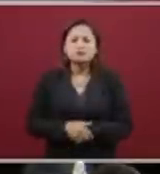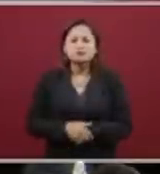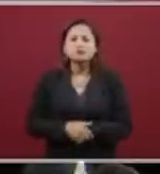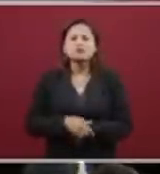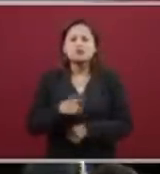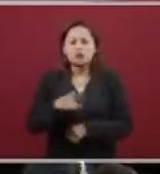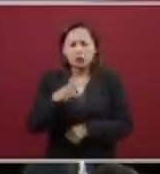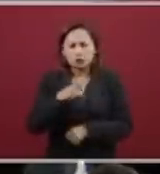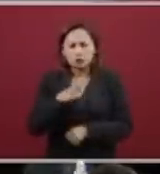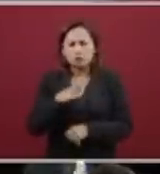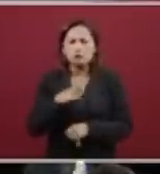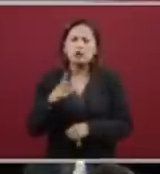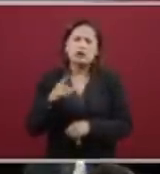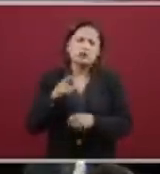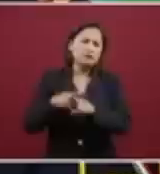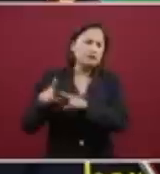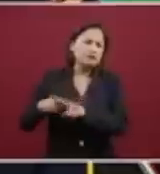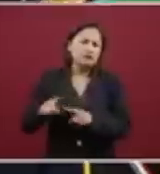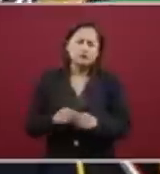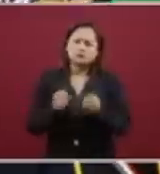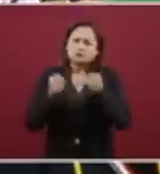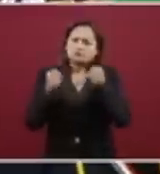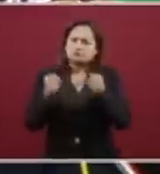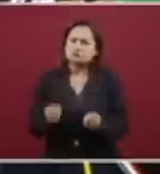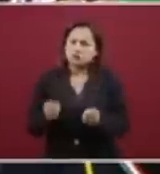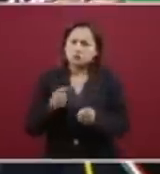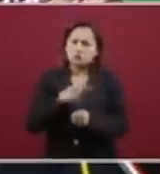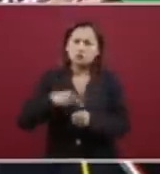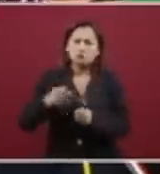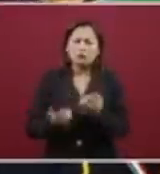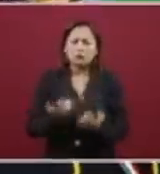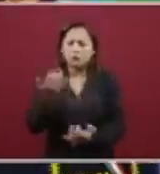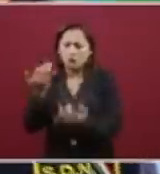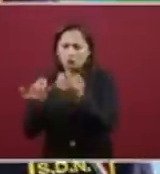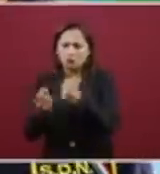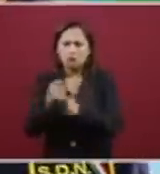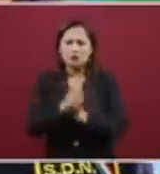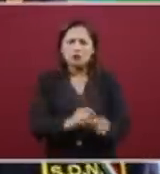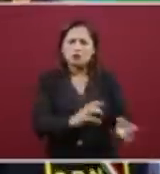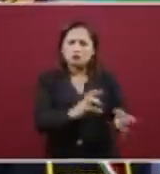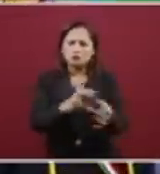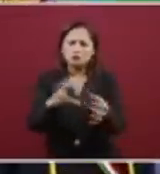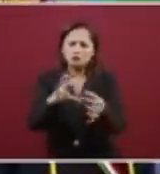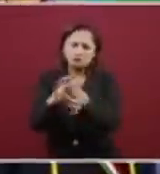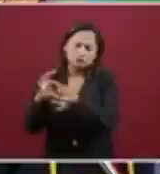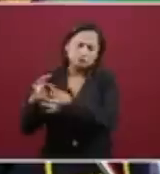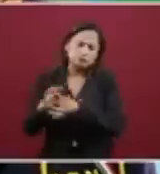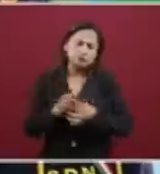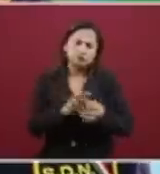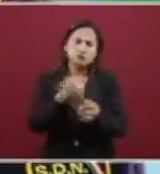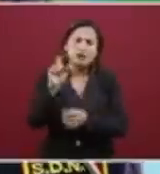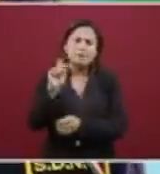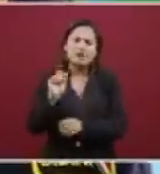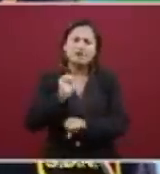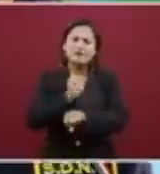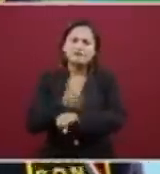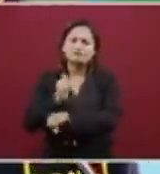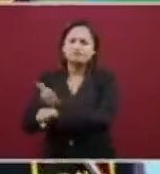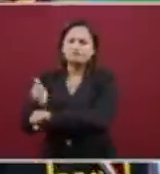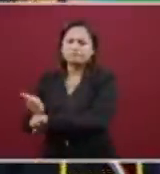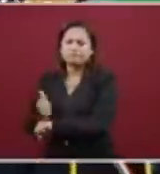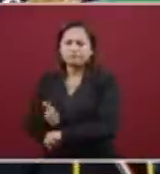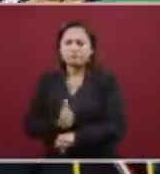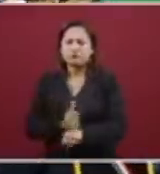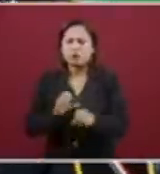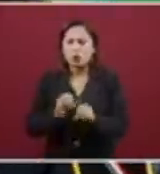y de salvamento contará inicialmente con 30 posiciones de contacto hasta de hertz hasta desarrollar desarrollar 60 o más